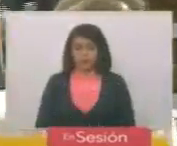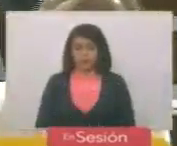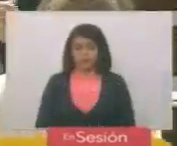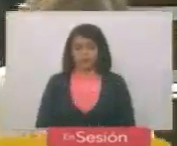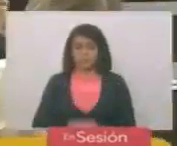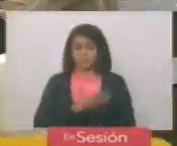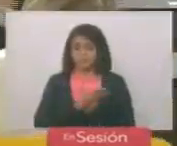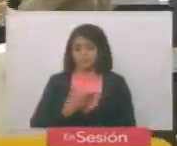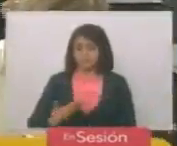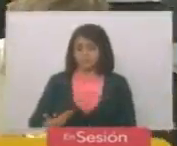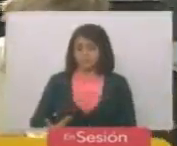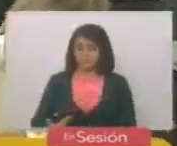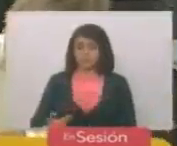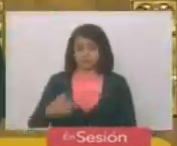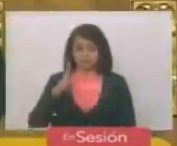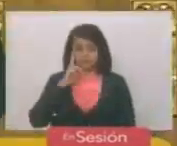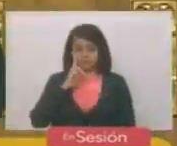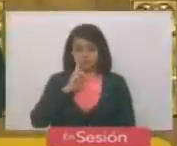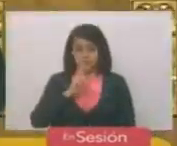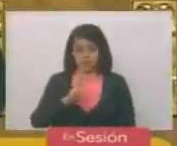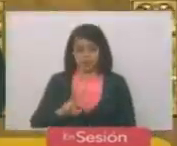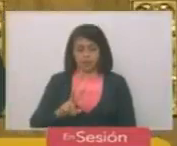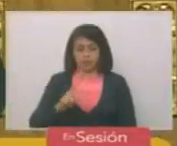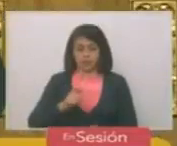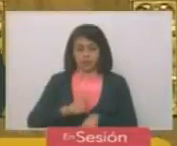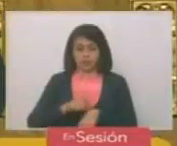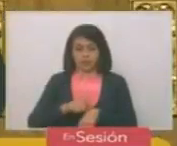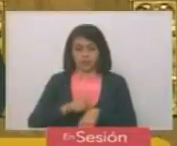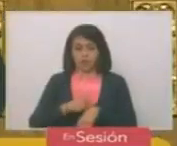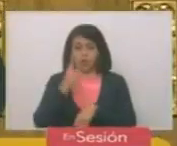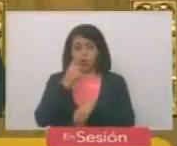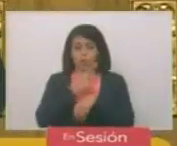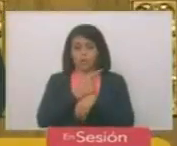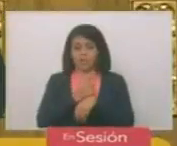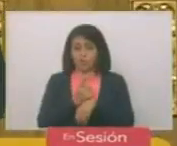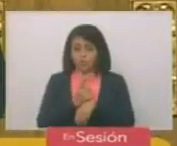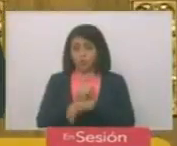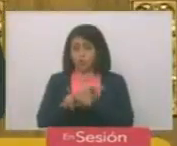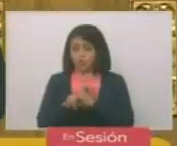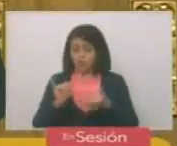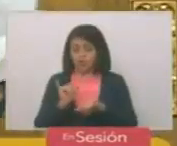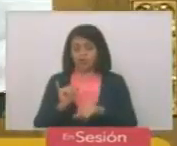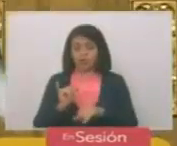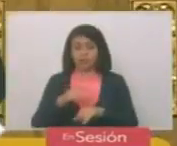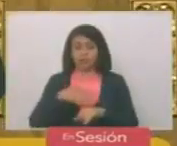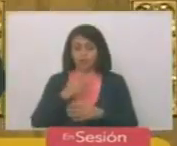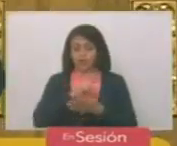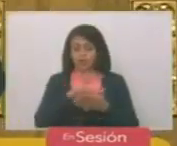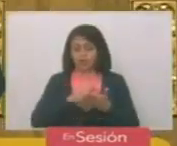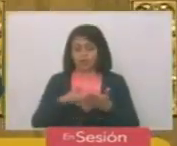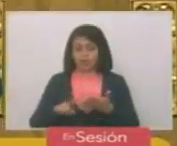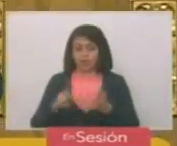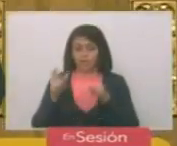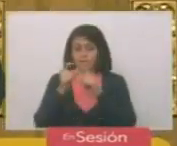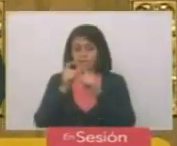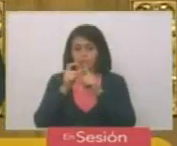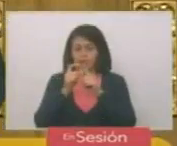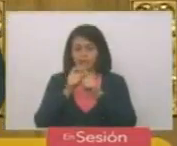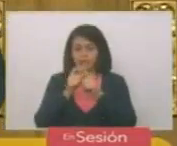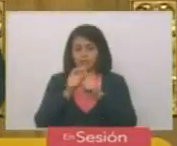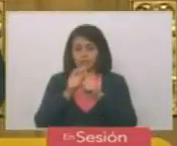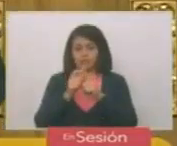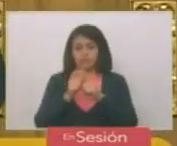señor presidente, tomando en cuenta el momento diputada, lo suficiente para leer unas palabras de